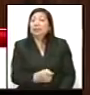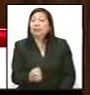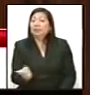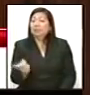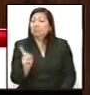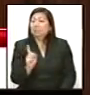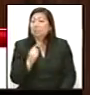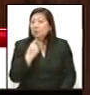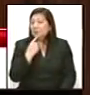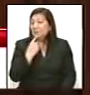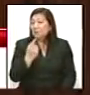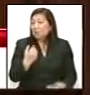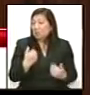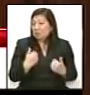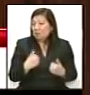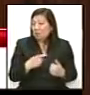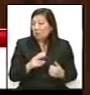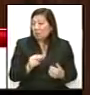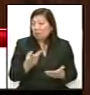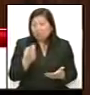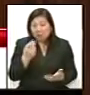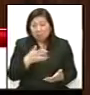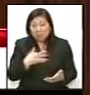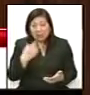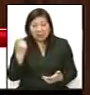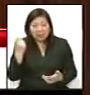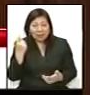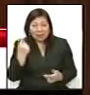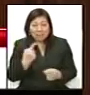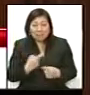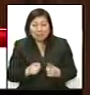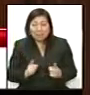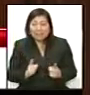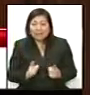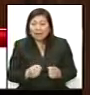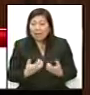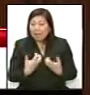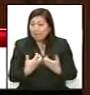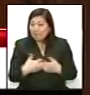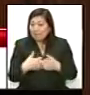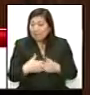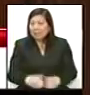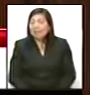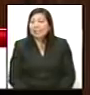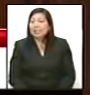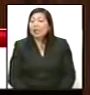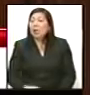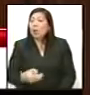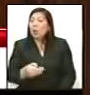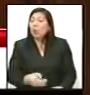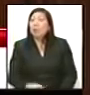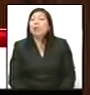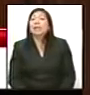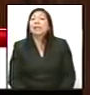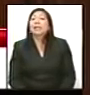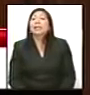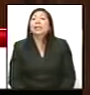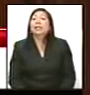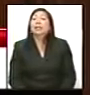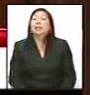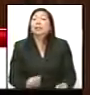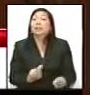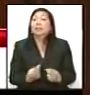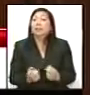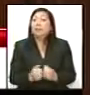que son los que son abogados y los que no son, van a entender. O sea, las empresas, las personas jurídicas, aquella cuya relación